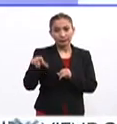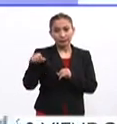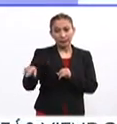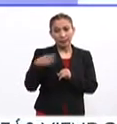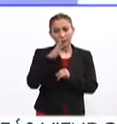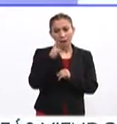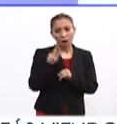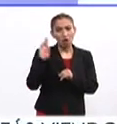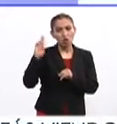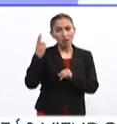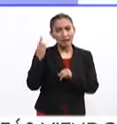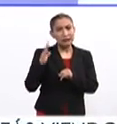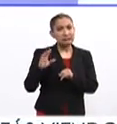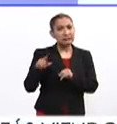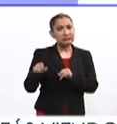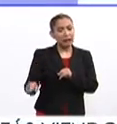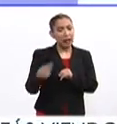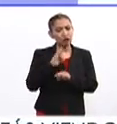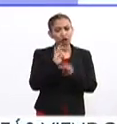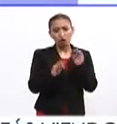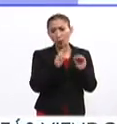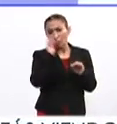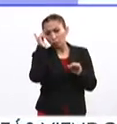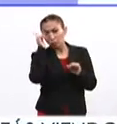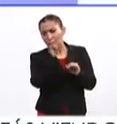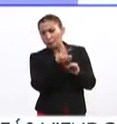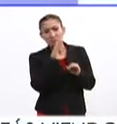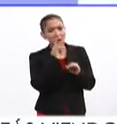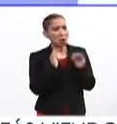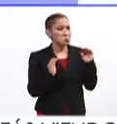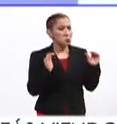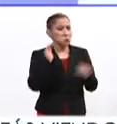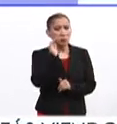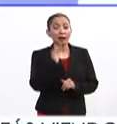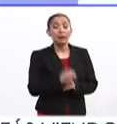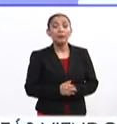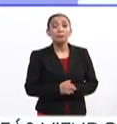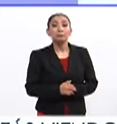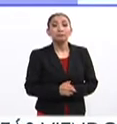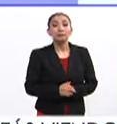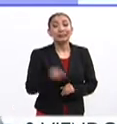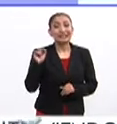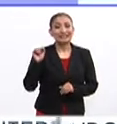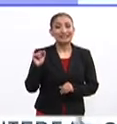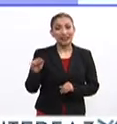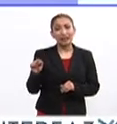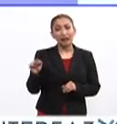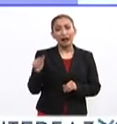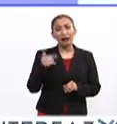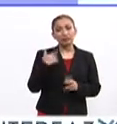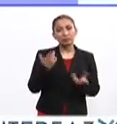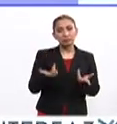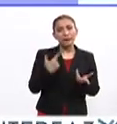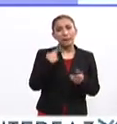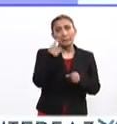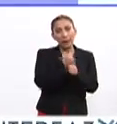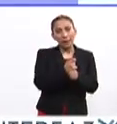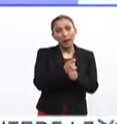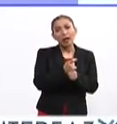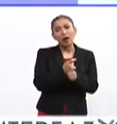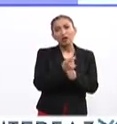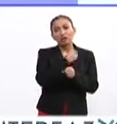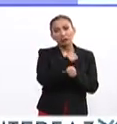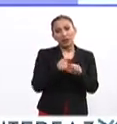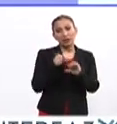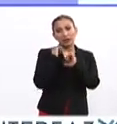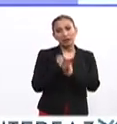es la mejor universidad en todo Portugal. Entonces, de ahí se obtuvieron los primeros ministros